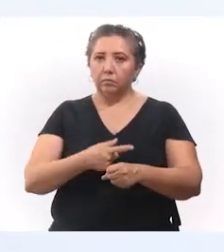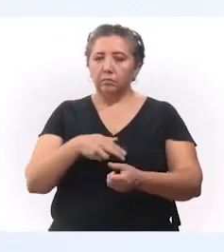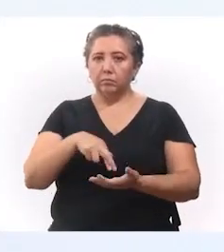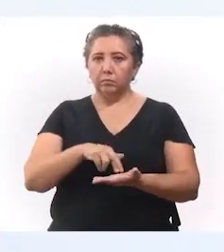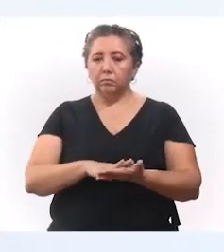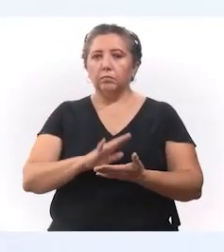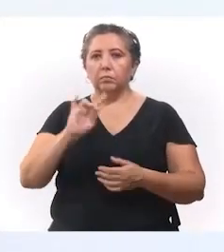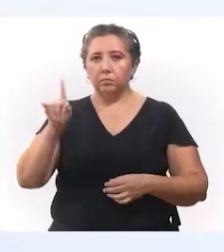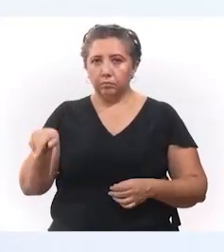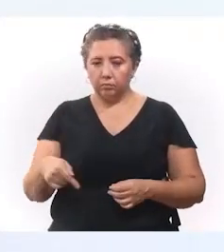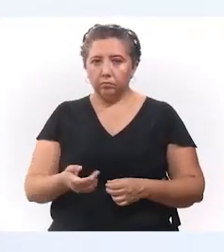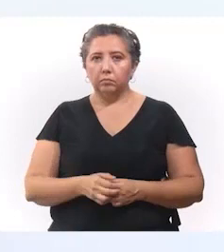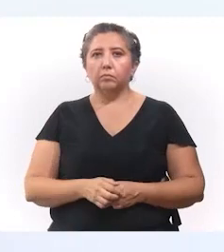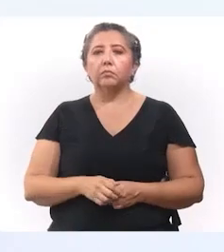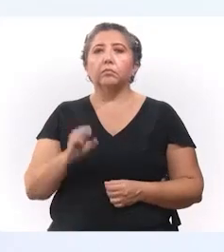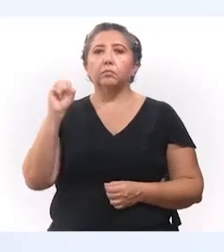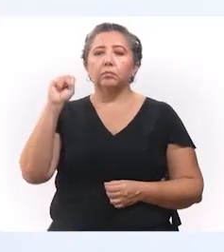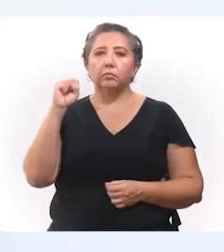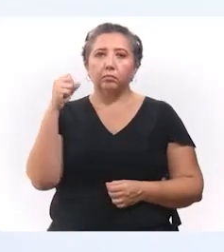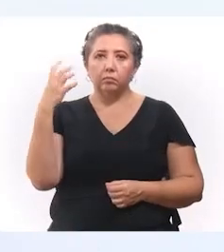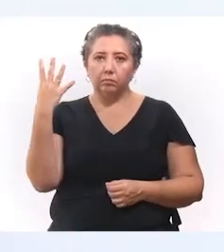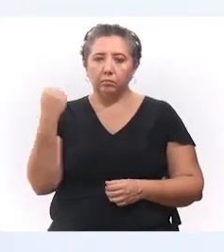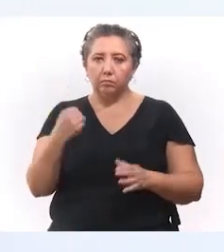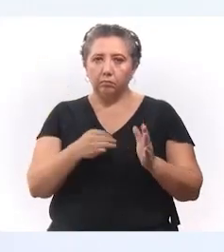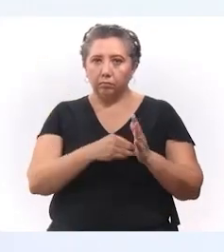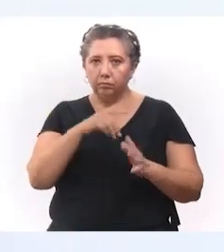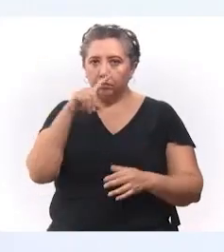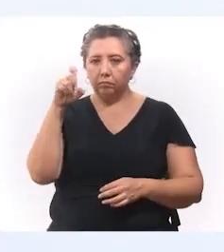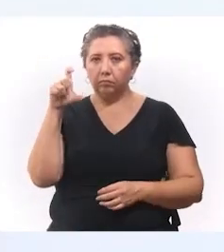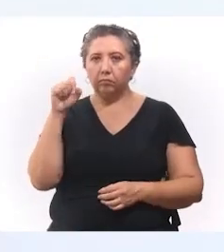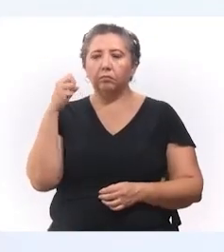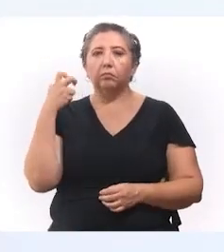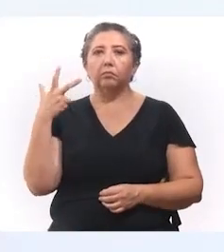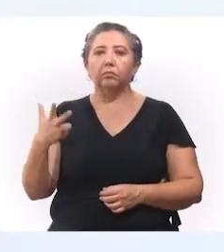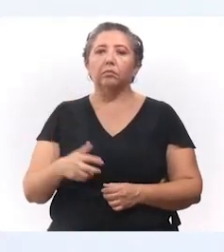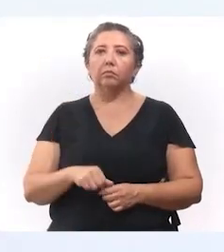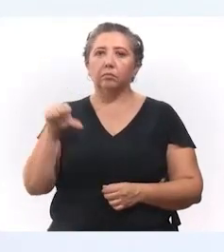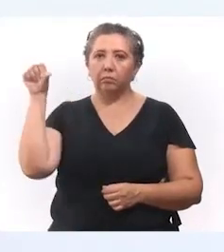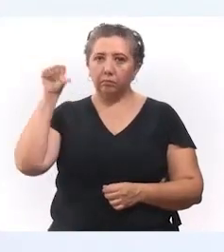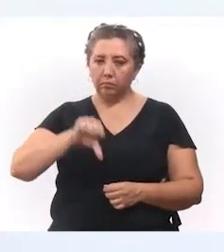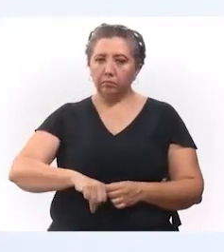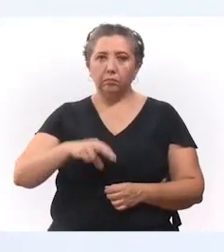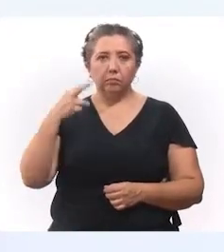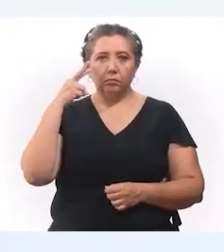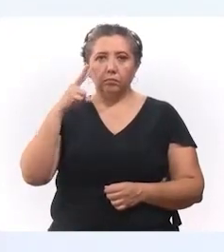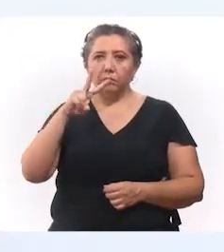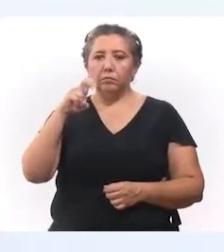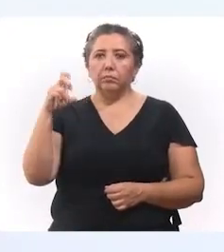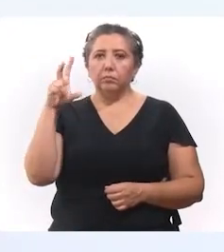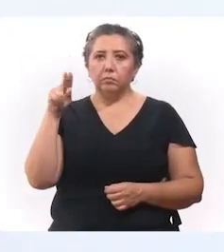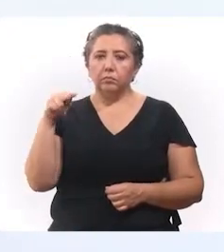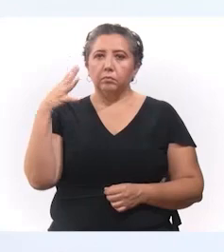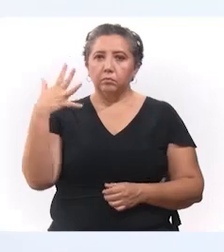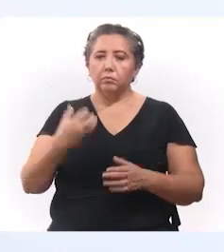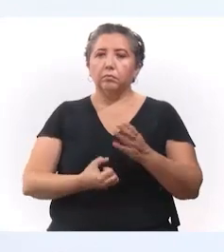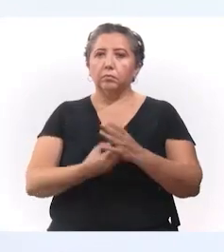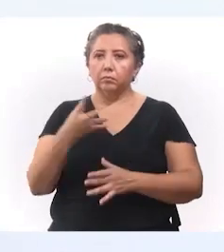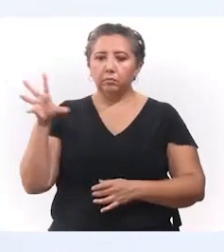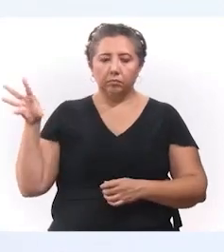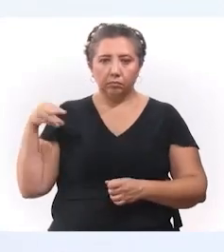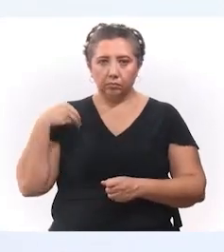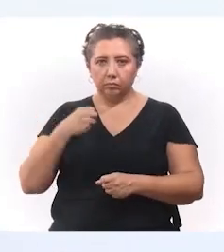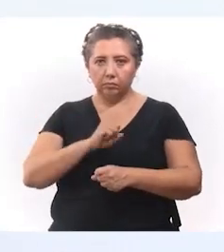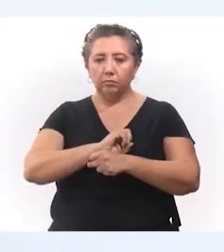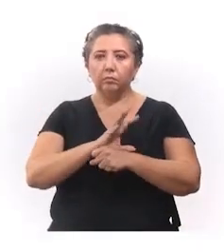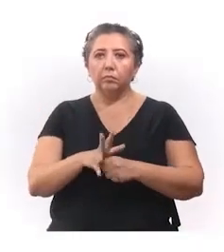de contagios registrados, que es 69.128. Hoy se detectaron 285 nuevos contagios